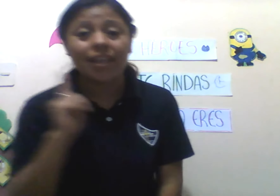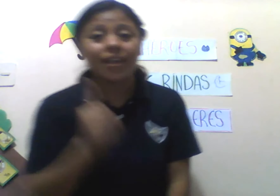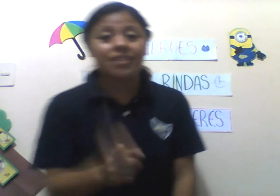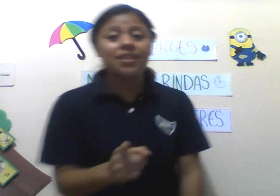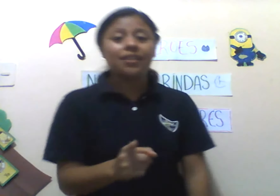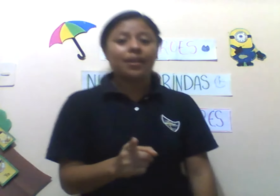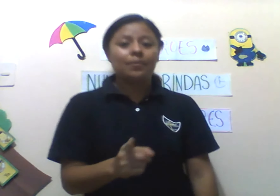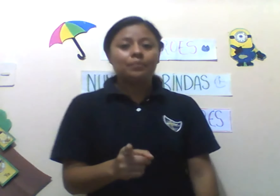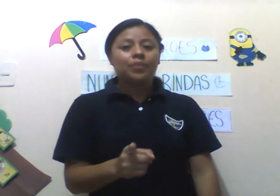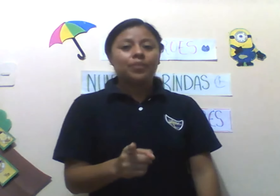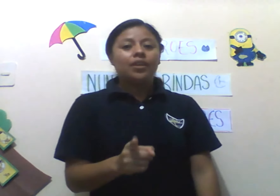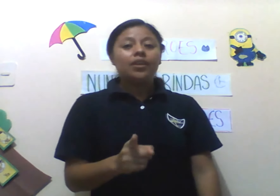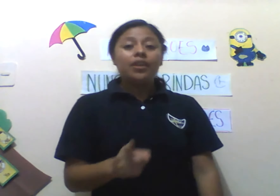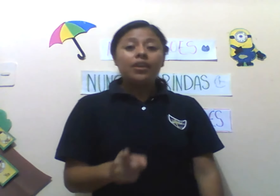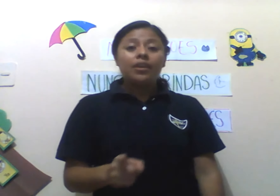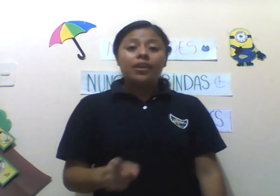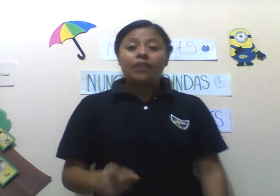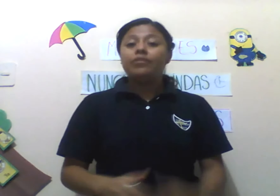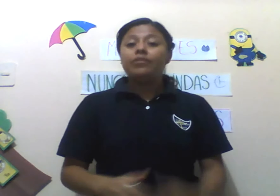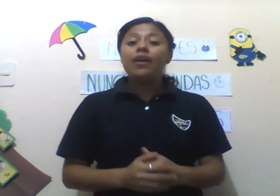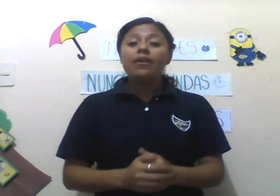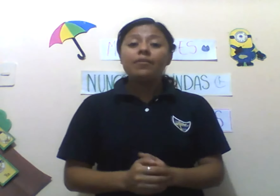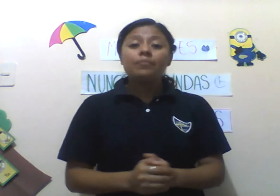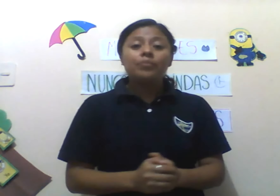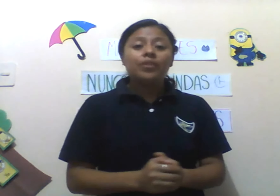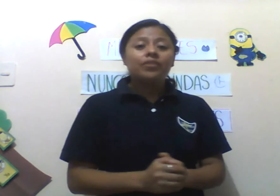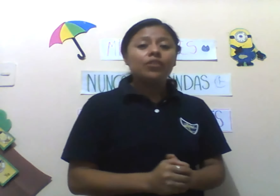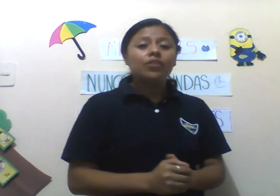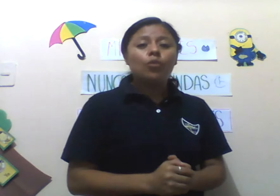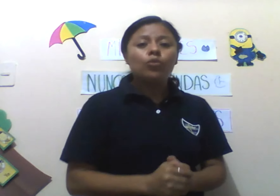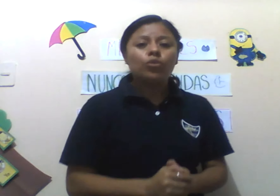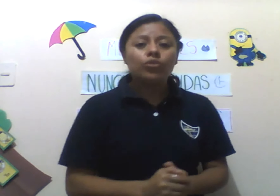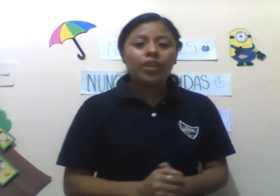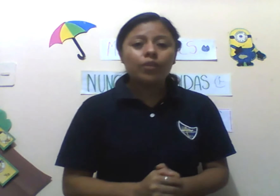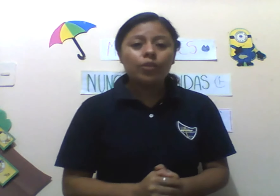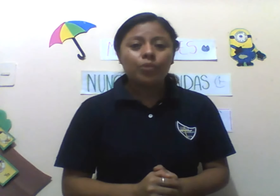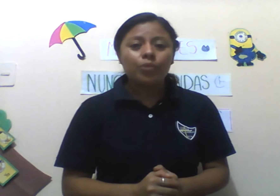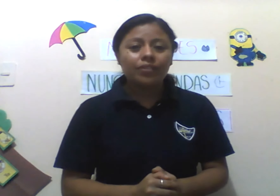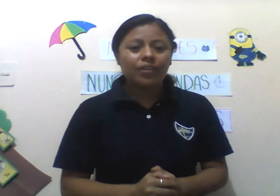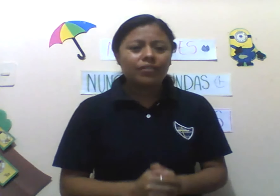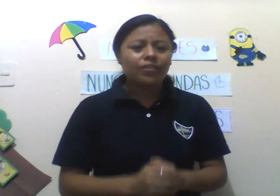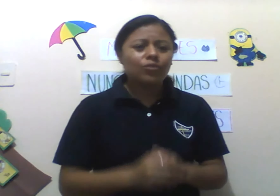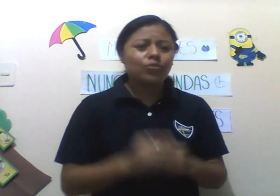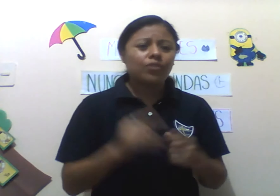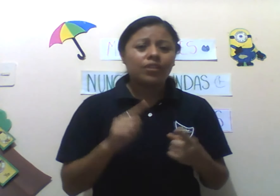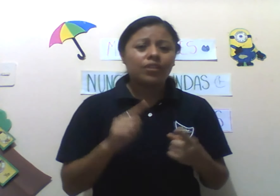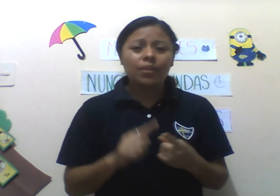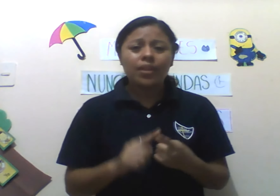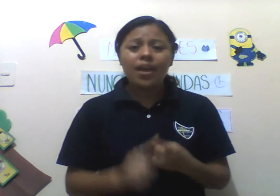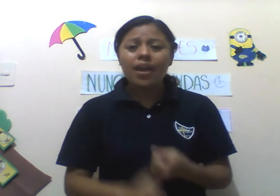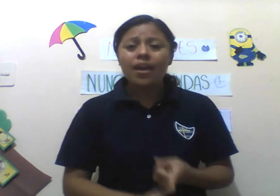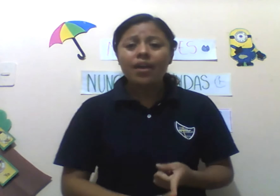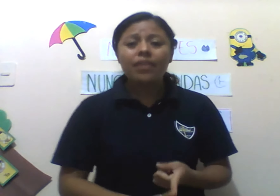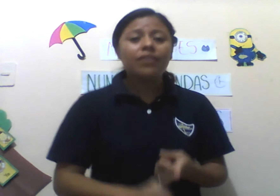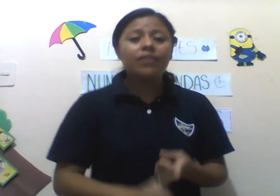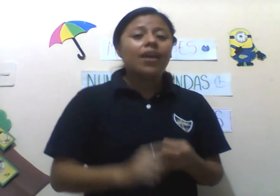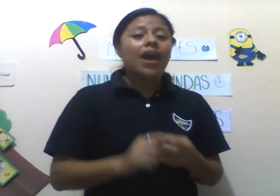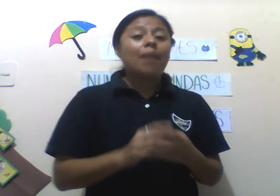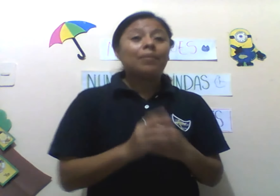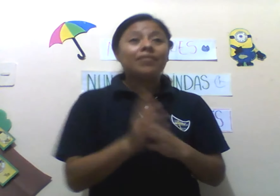están en casita y están siendo unos héroes porque están haciendo sus actividades.